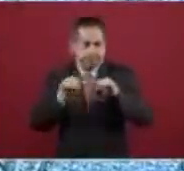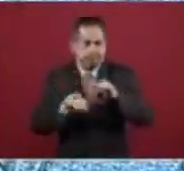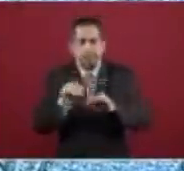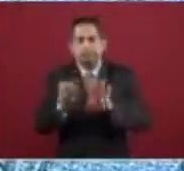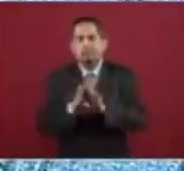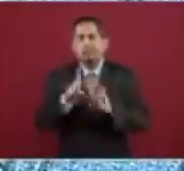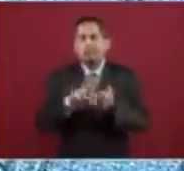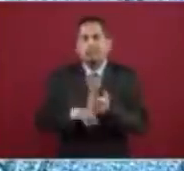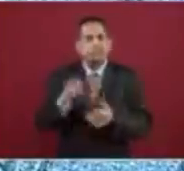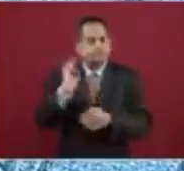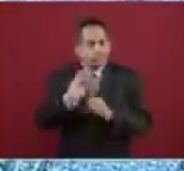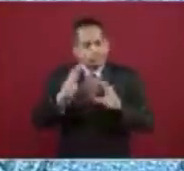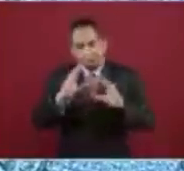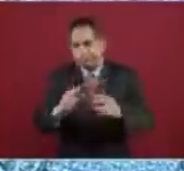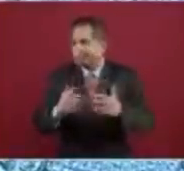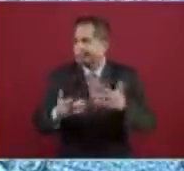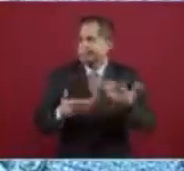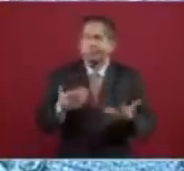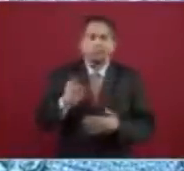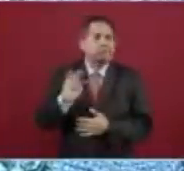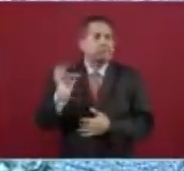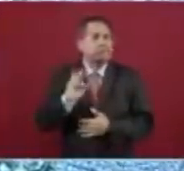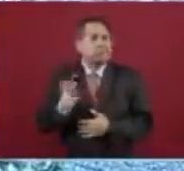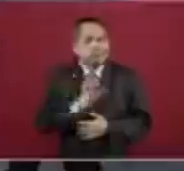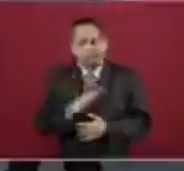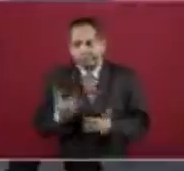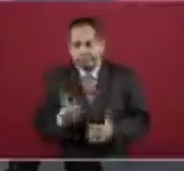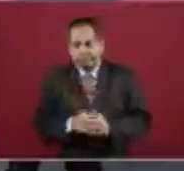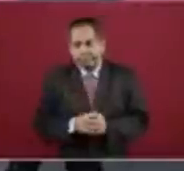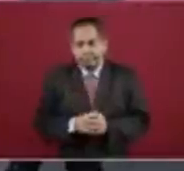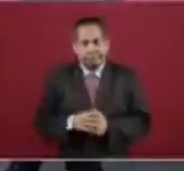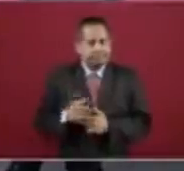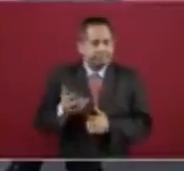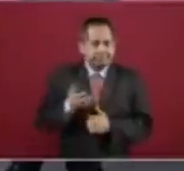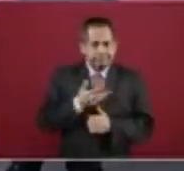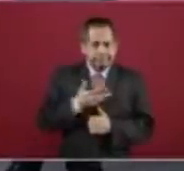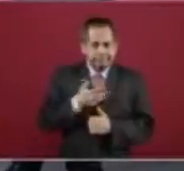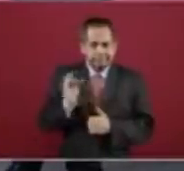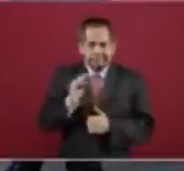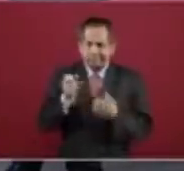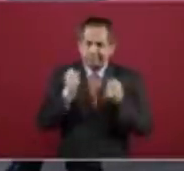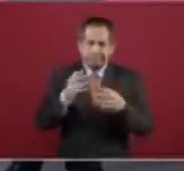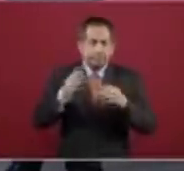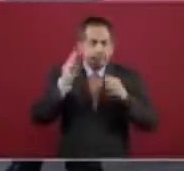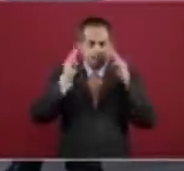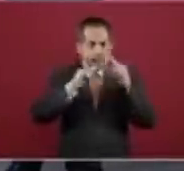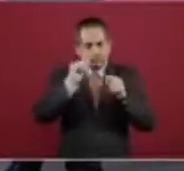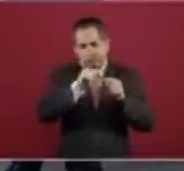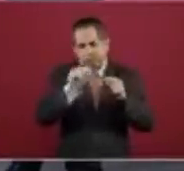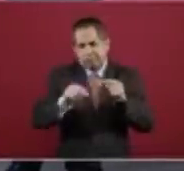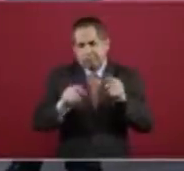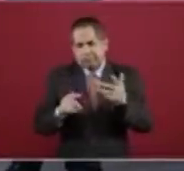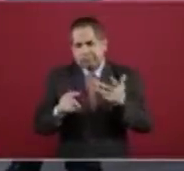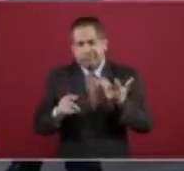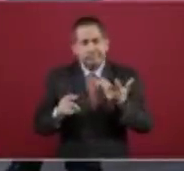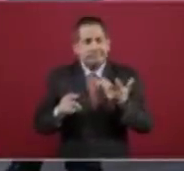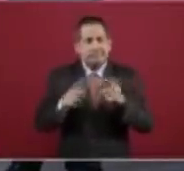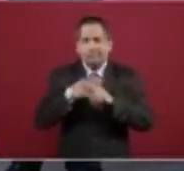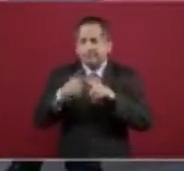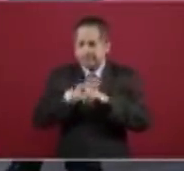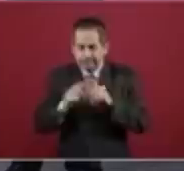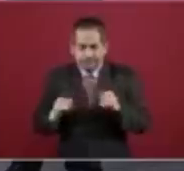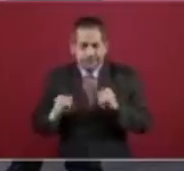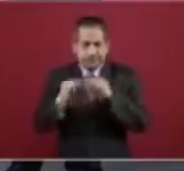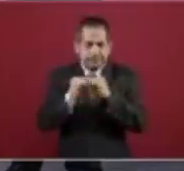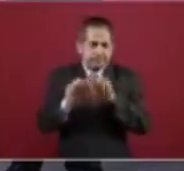generar, adiestrar, podemos tener, por supuesto, muchos museos, muchas instituciones